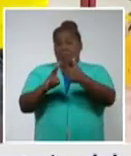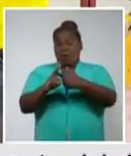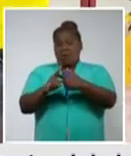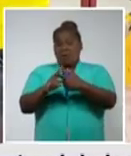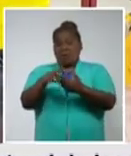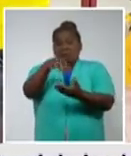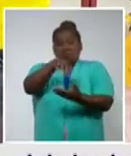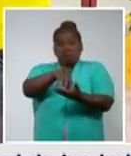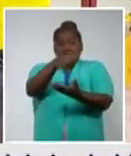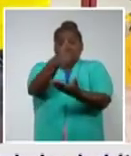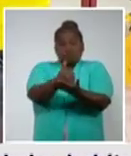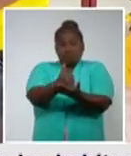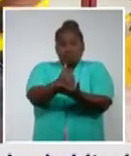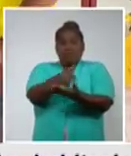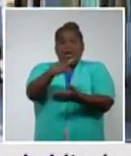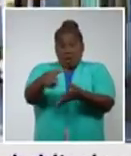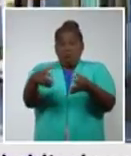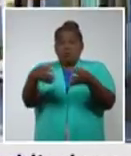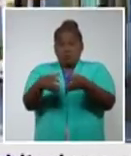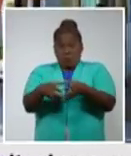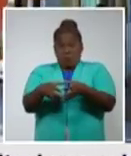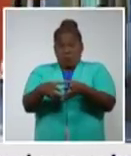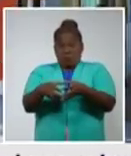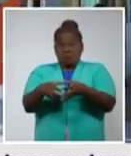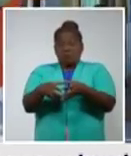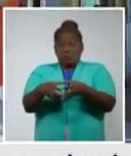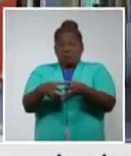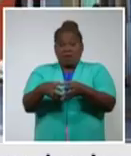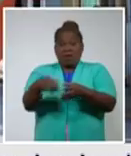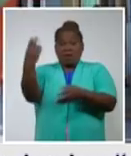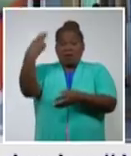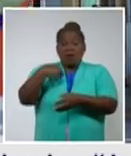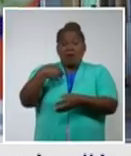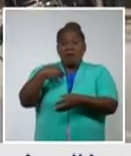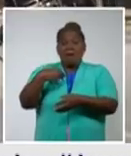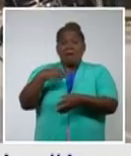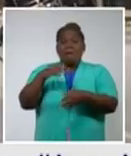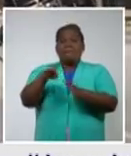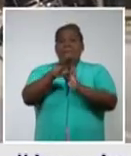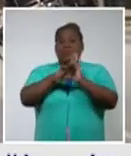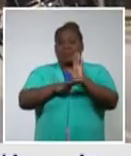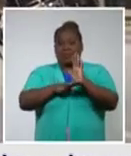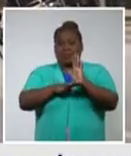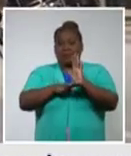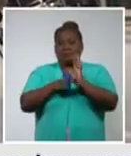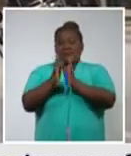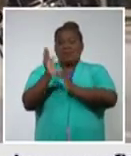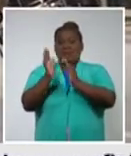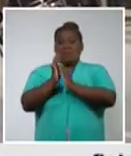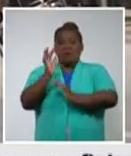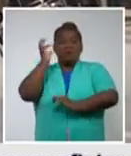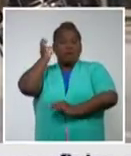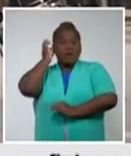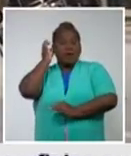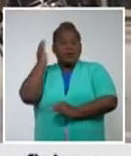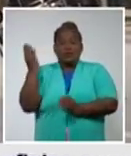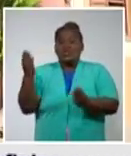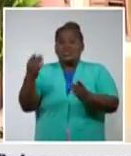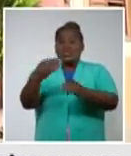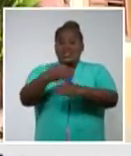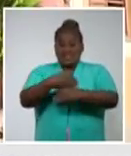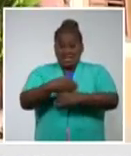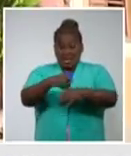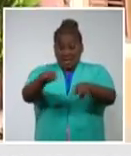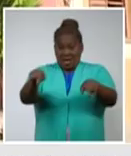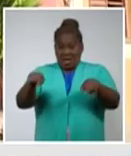Grupo Temporal intensifique las medidas que desde el mes de febrero se han indicado. Sobresale el cierre del Consejo Popular San Juan el Cristo,